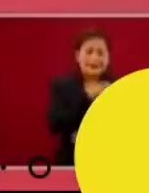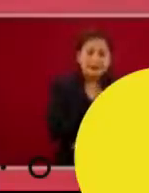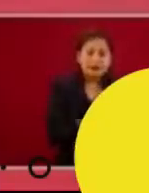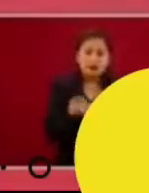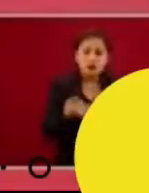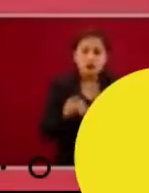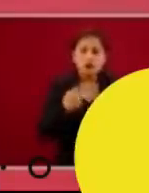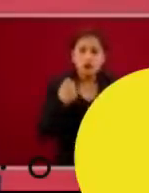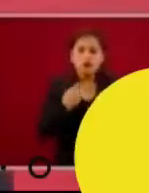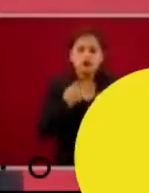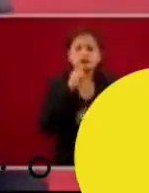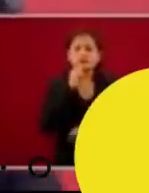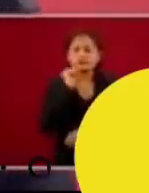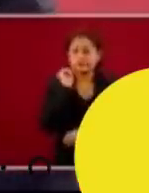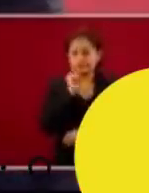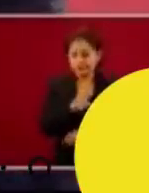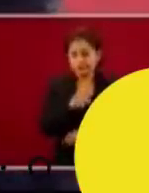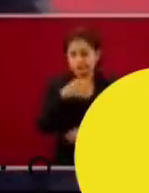Y eso